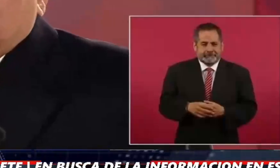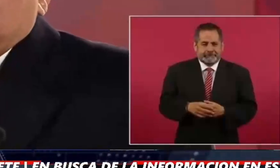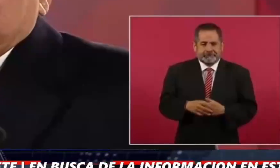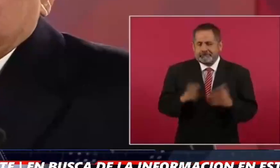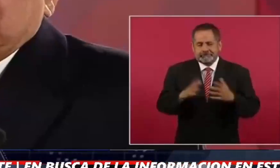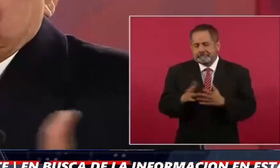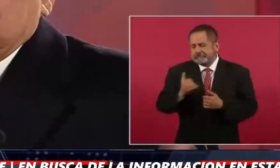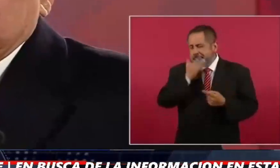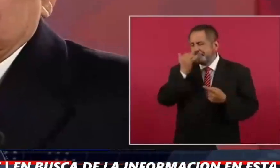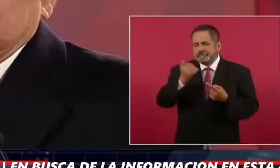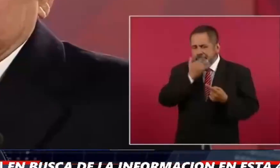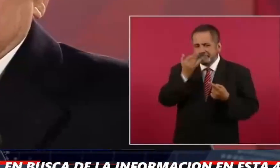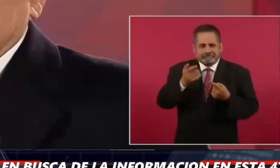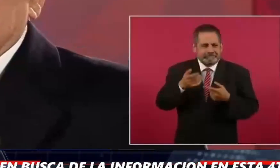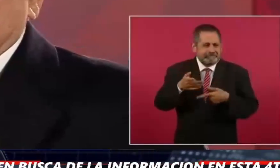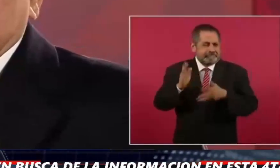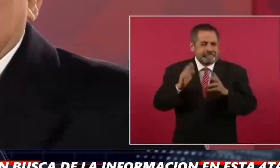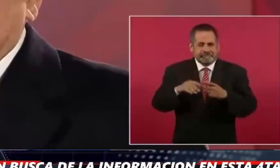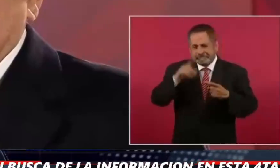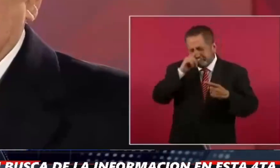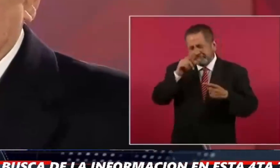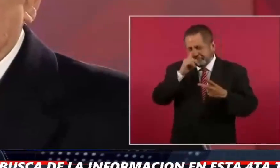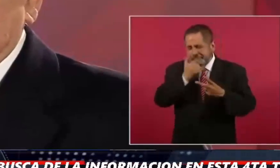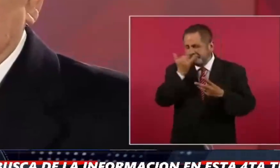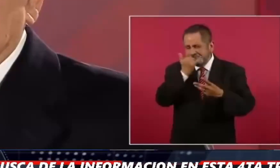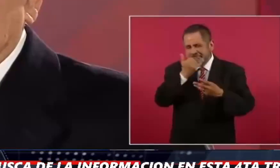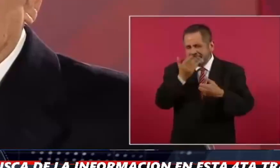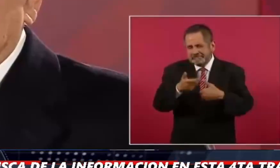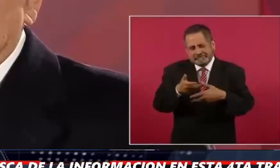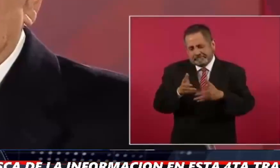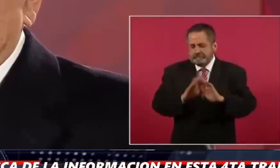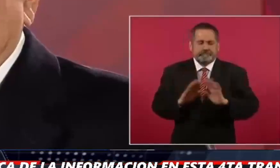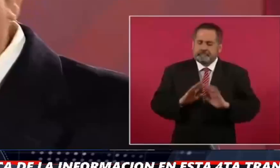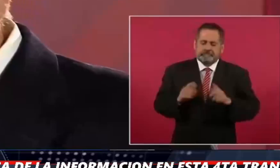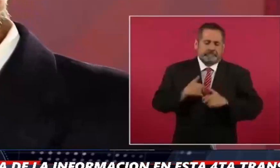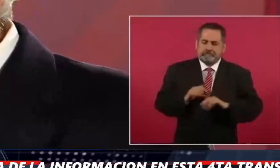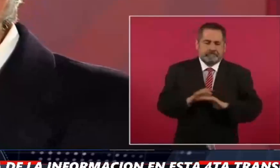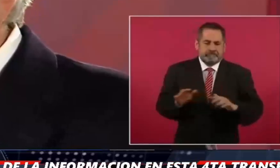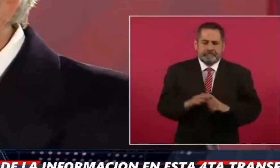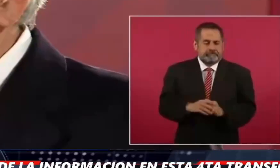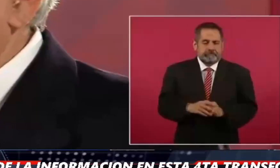pues puede cometer muchos errores. Ya